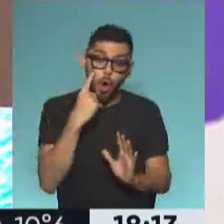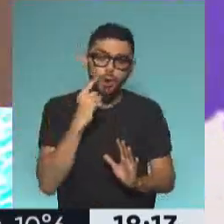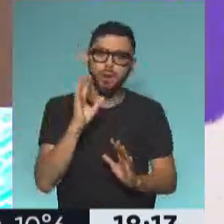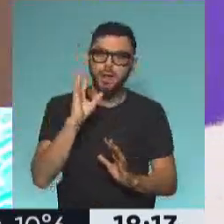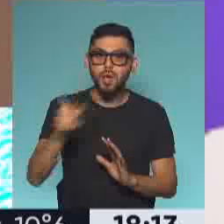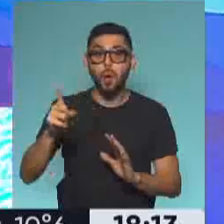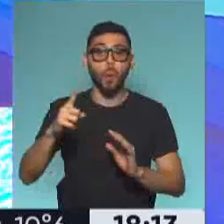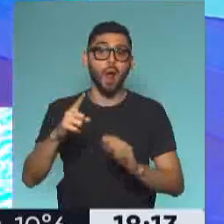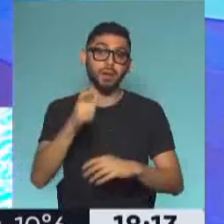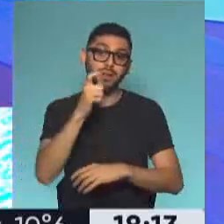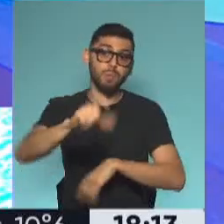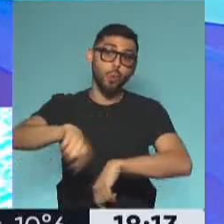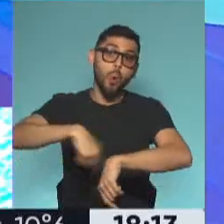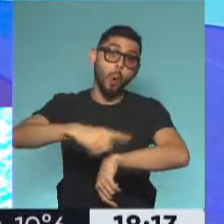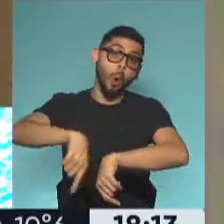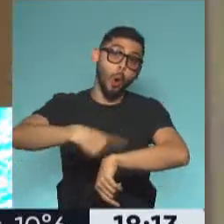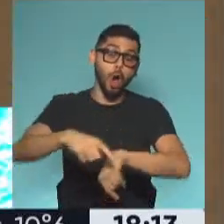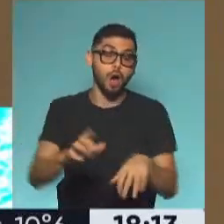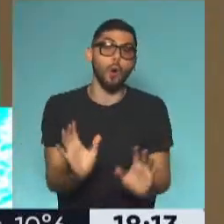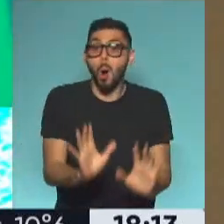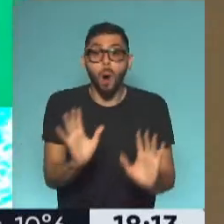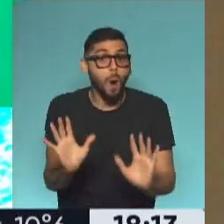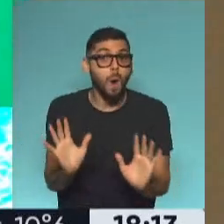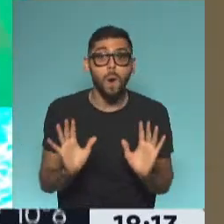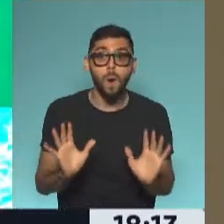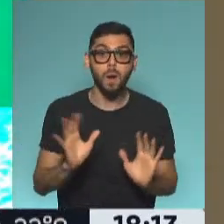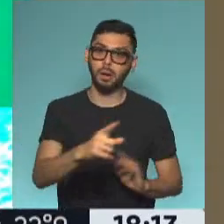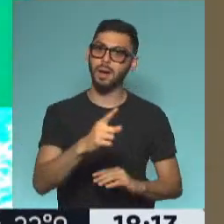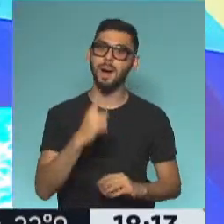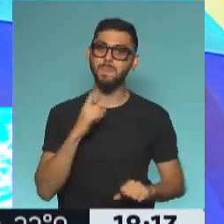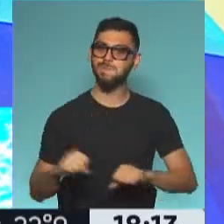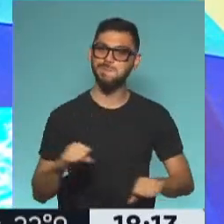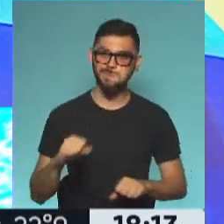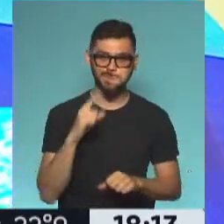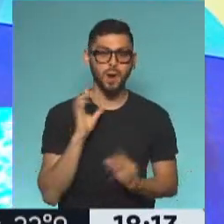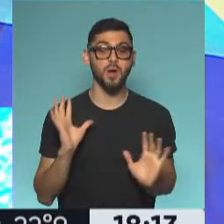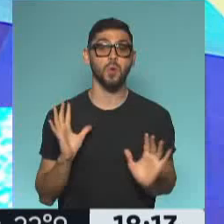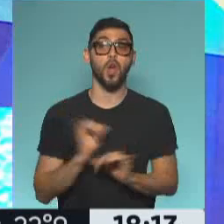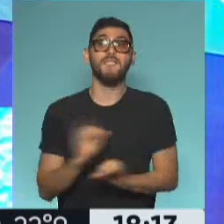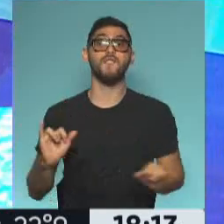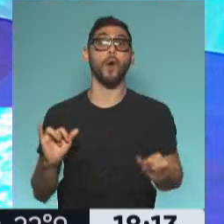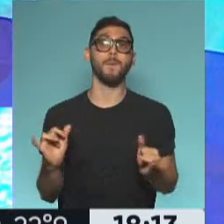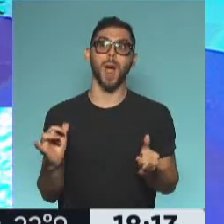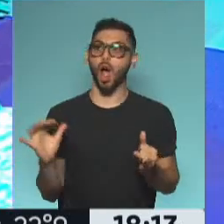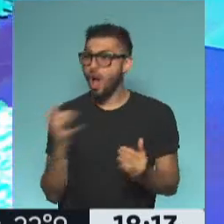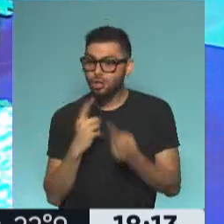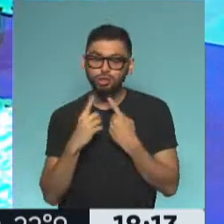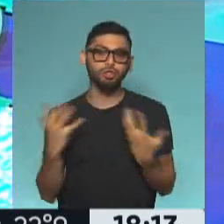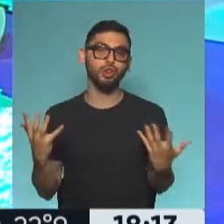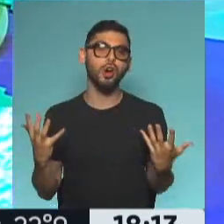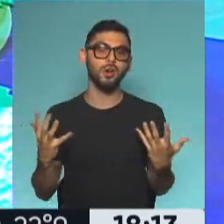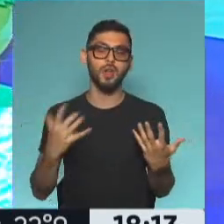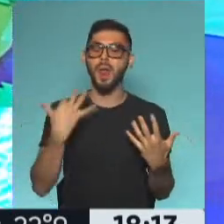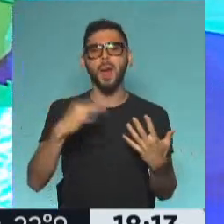tardaron media hora en responder. La picantega, está muy bien. Completa, informada. Sí. Muy bien, muy bien. Es verdad,